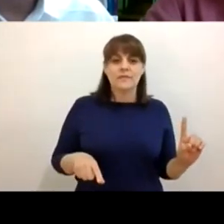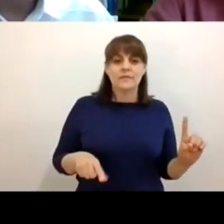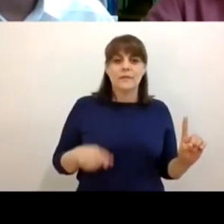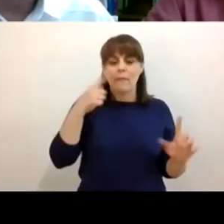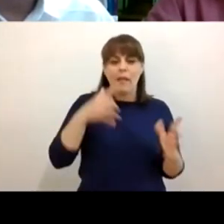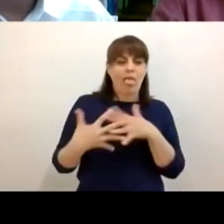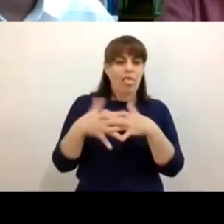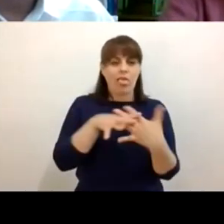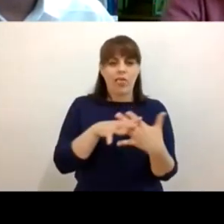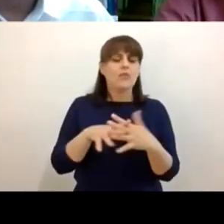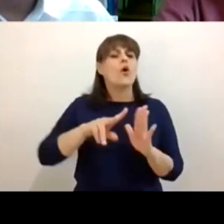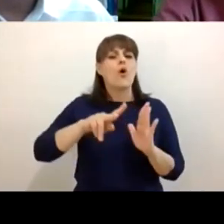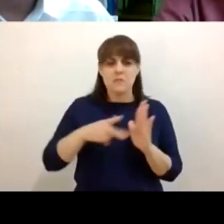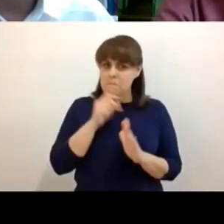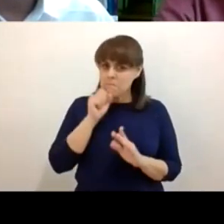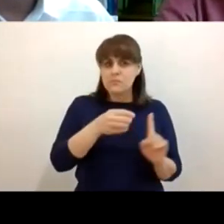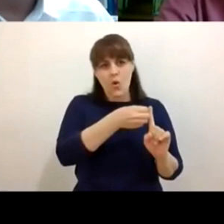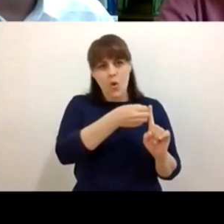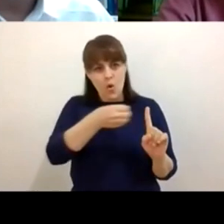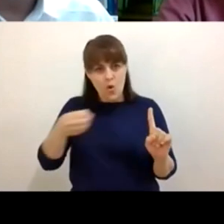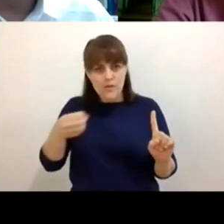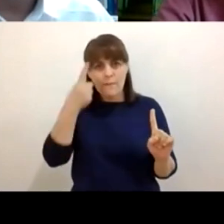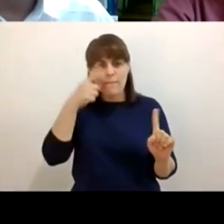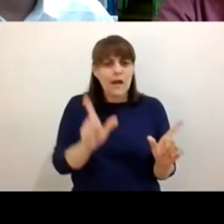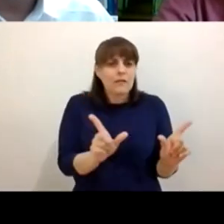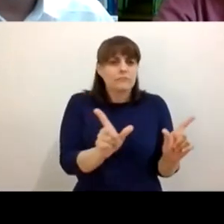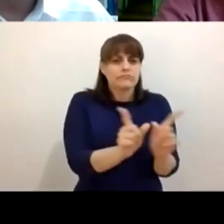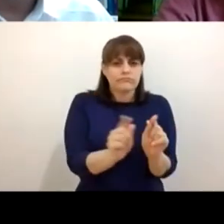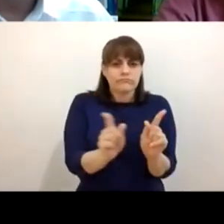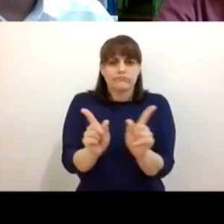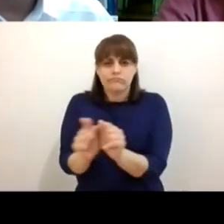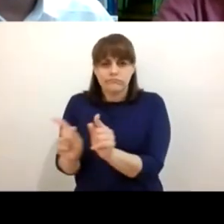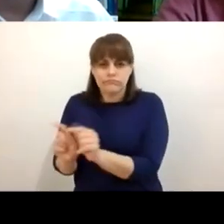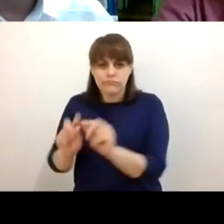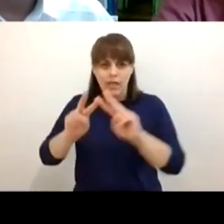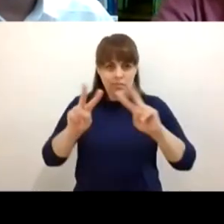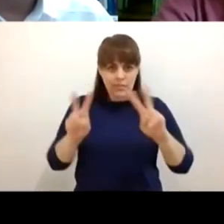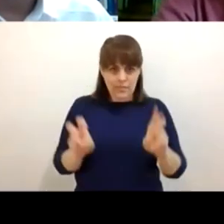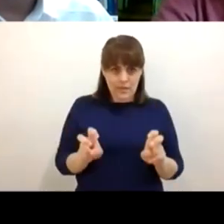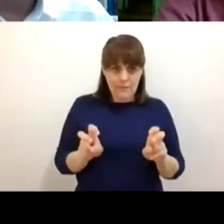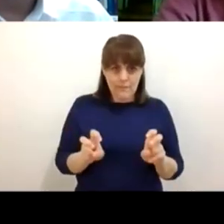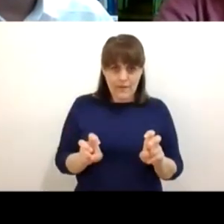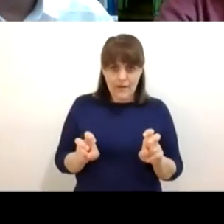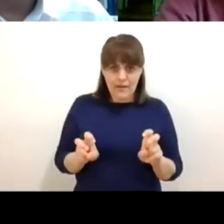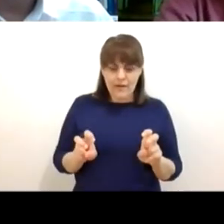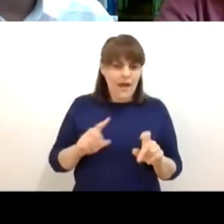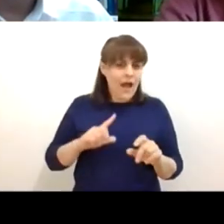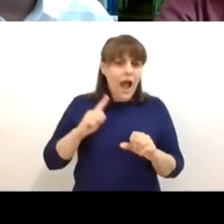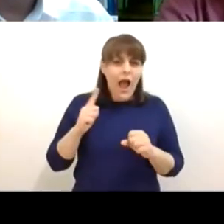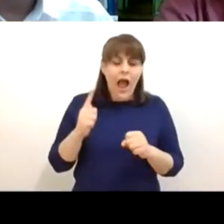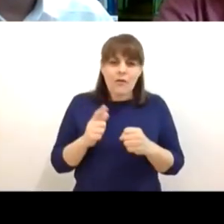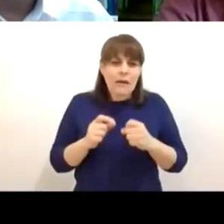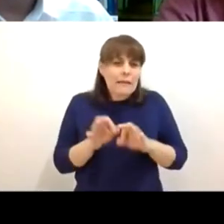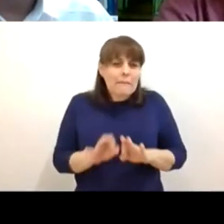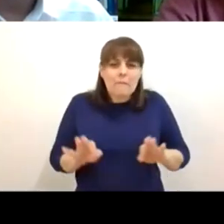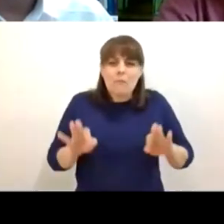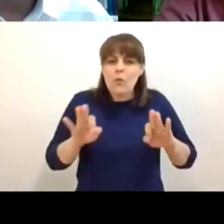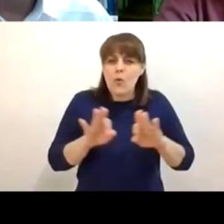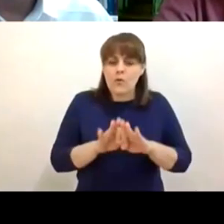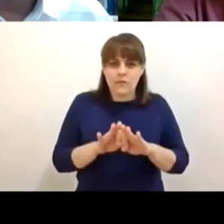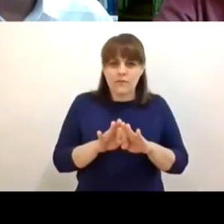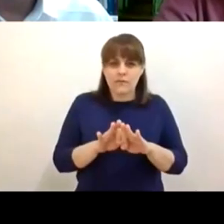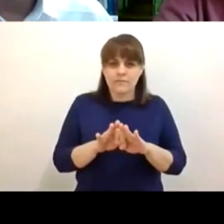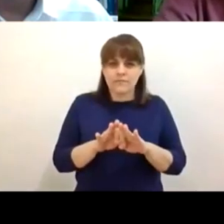hagamos bolas, podemos hacer un pequeño cierre temático de una puntualización o conversación